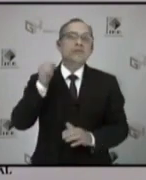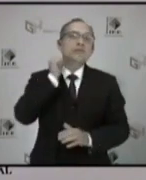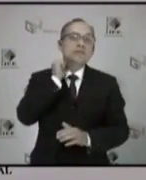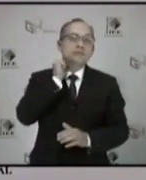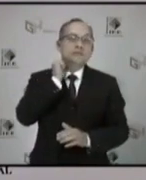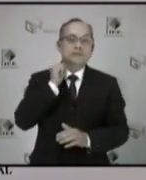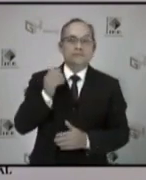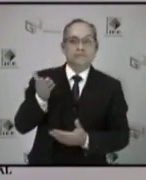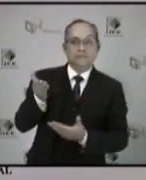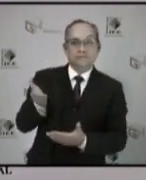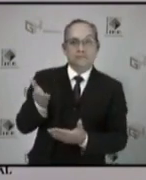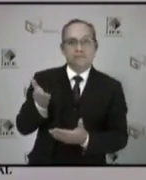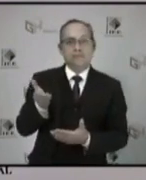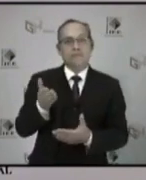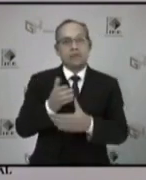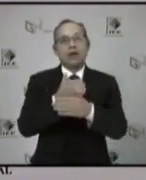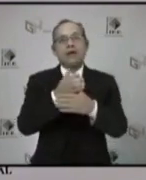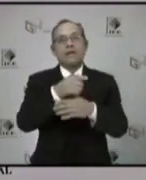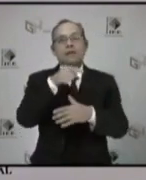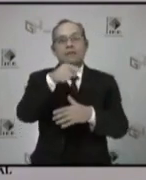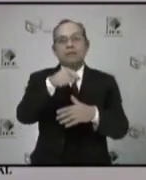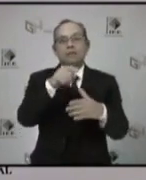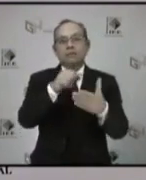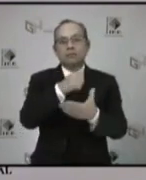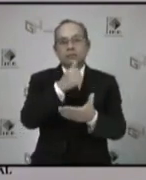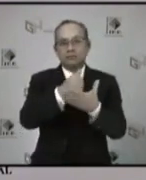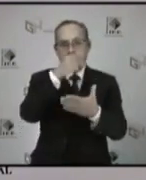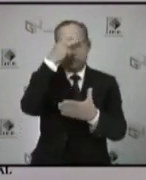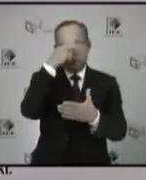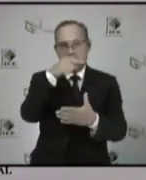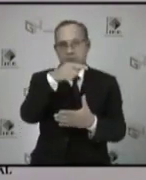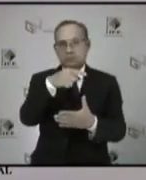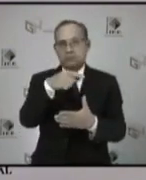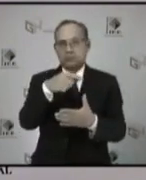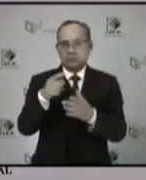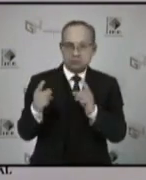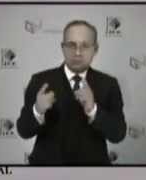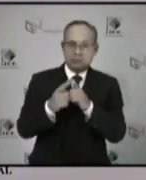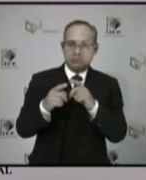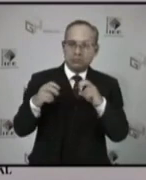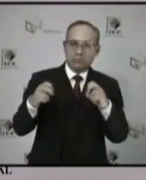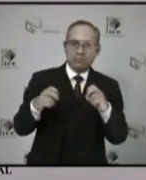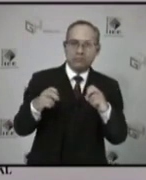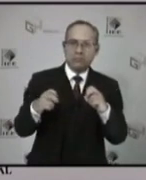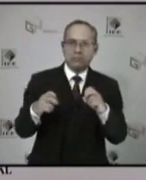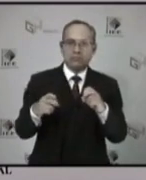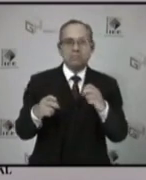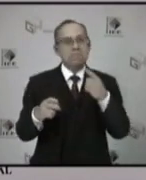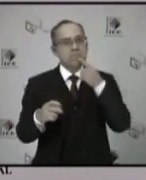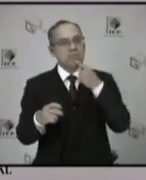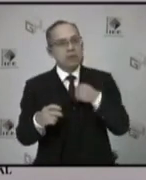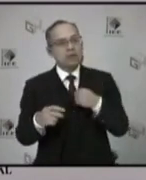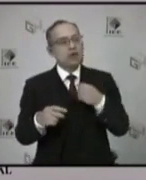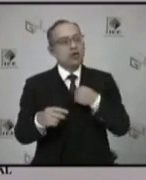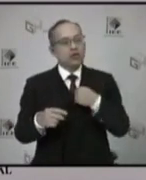México y a petición de Mario Delgado me informa que quedo fuera de la